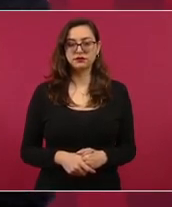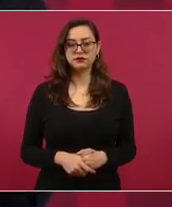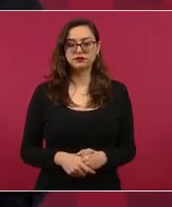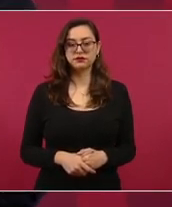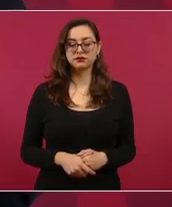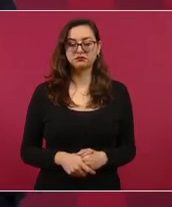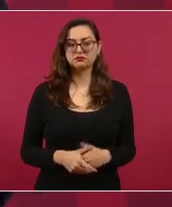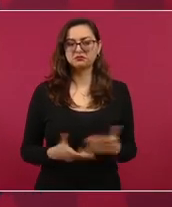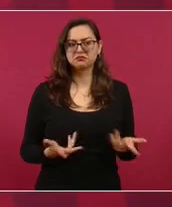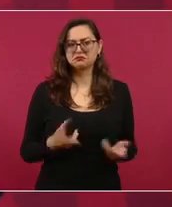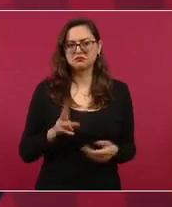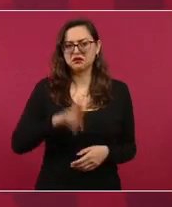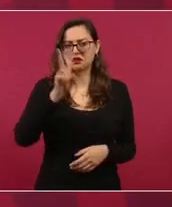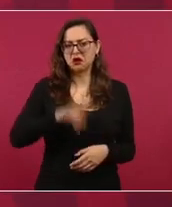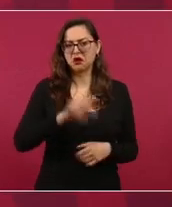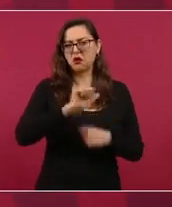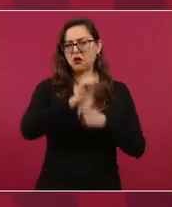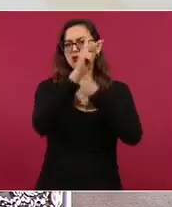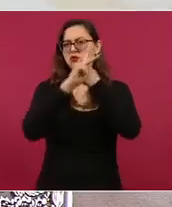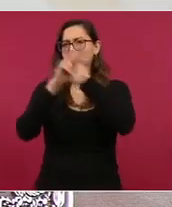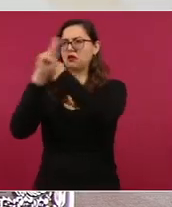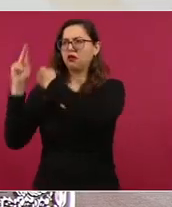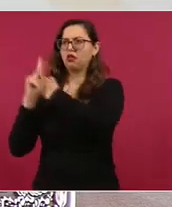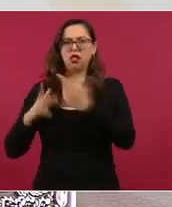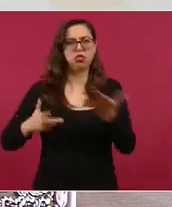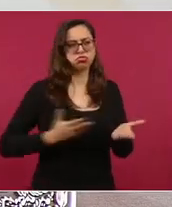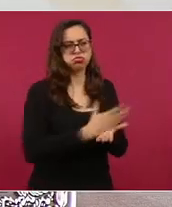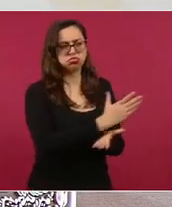de otros países cuando es una controversia